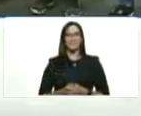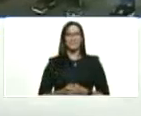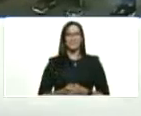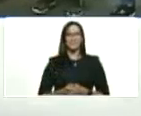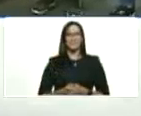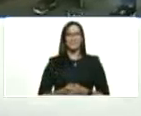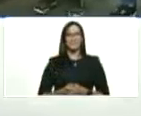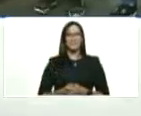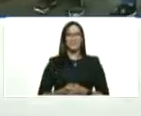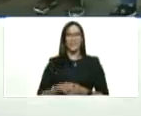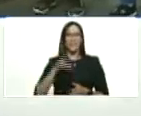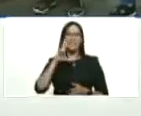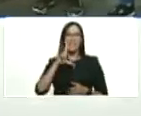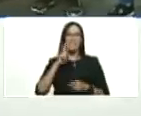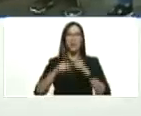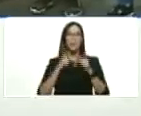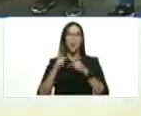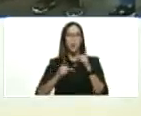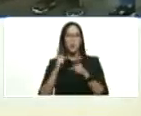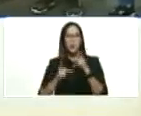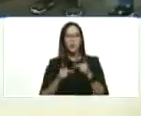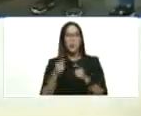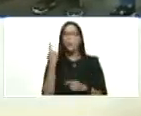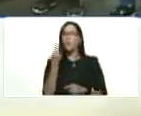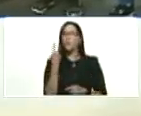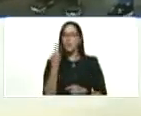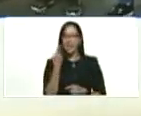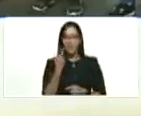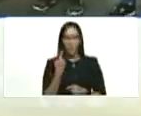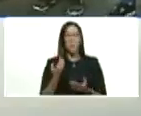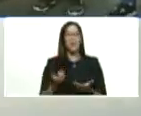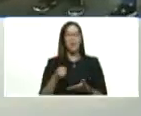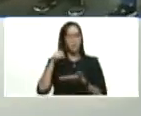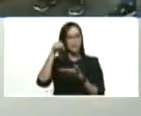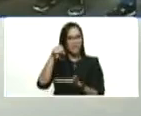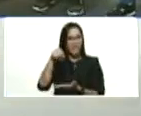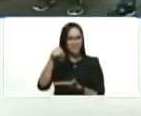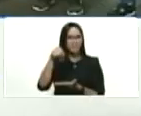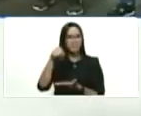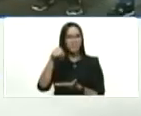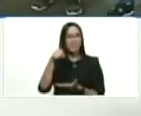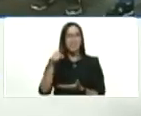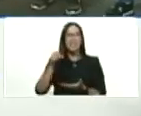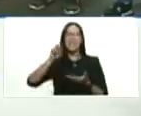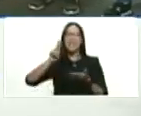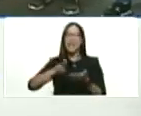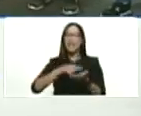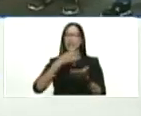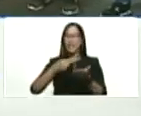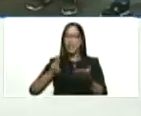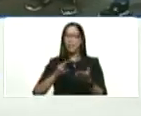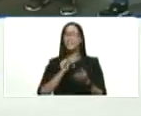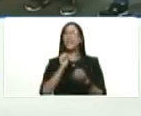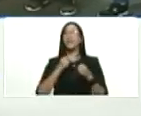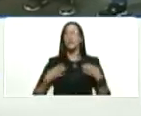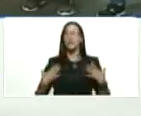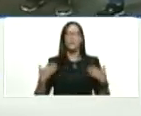El tercer producto único y exclusivo para los CLAP, la crema de arroz